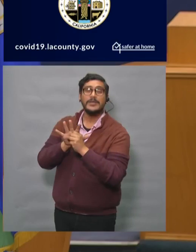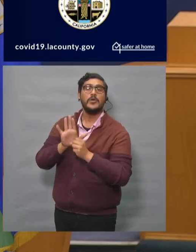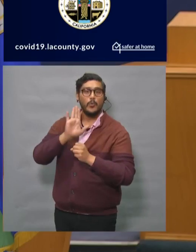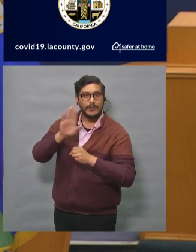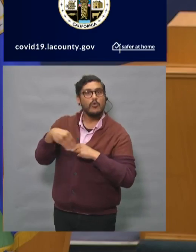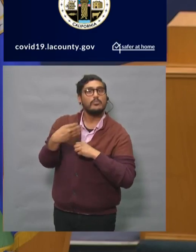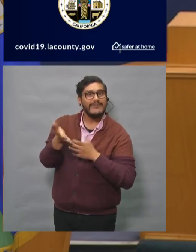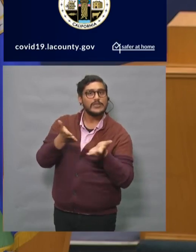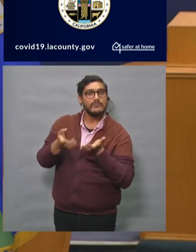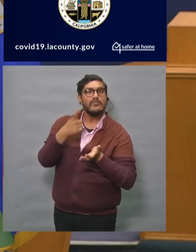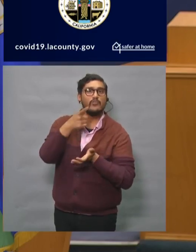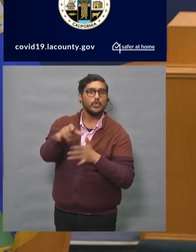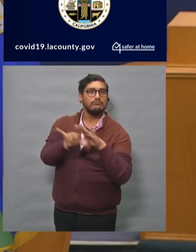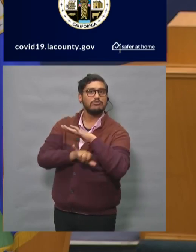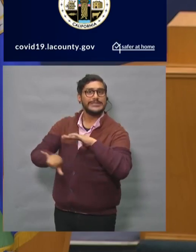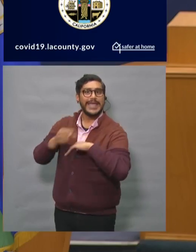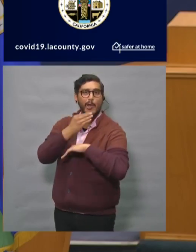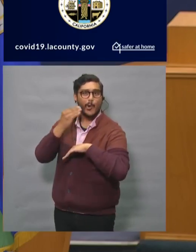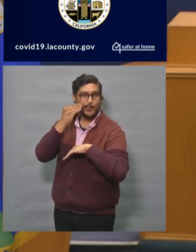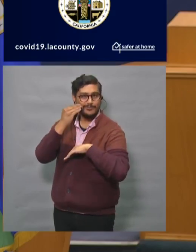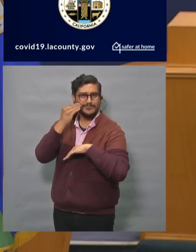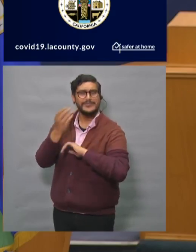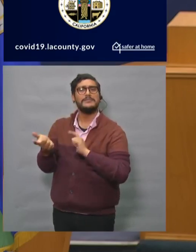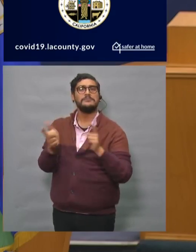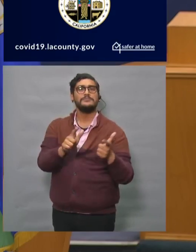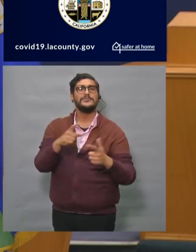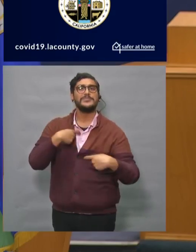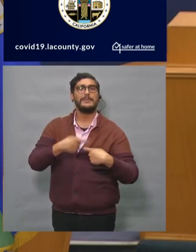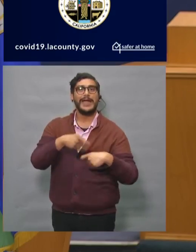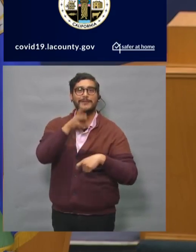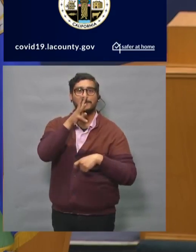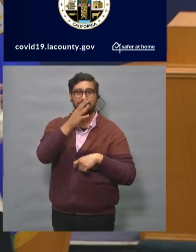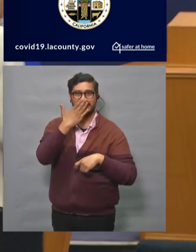isolate. And now we're going to move to remarks in Spanish. Thank you very much.